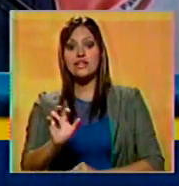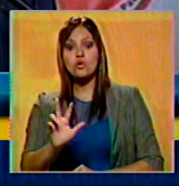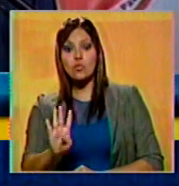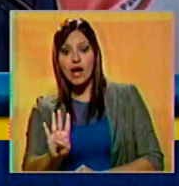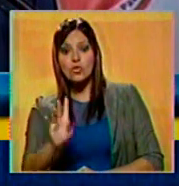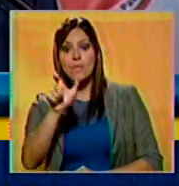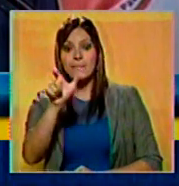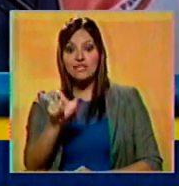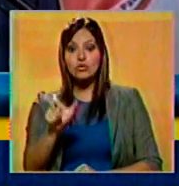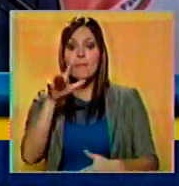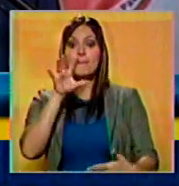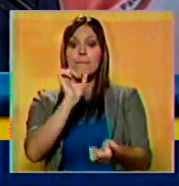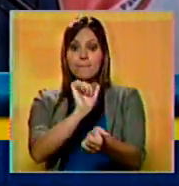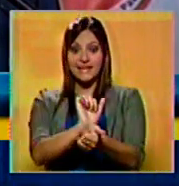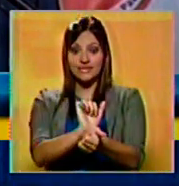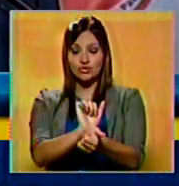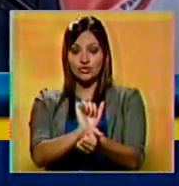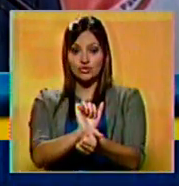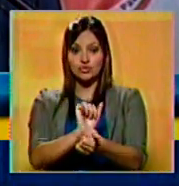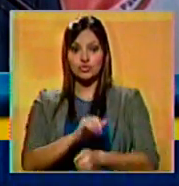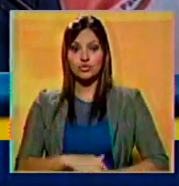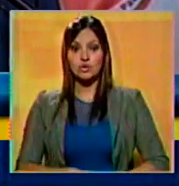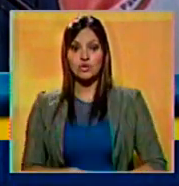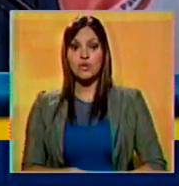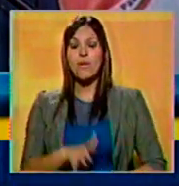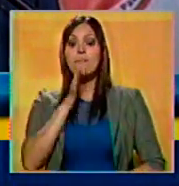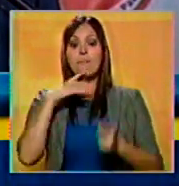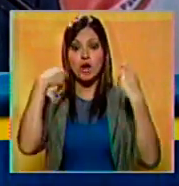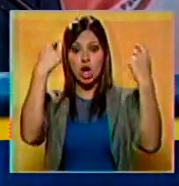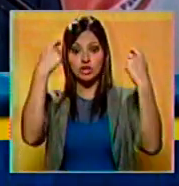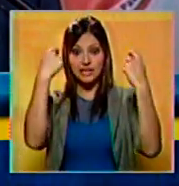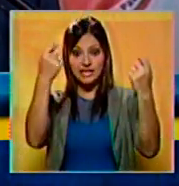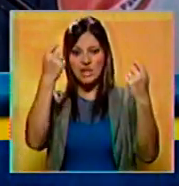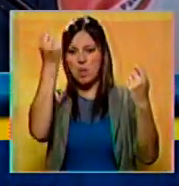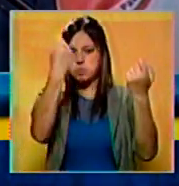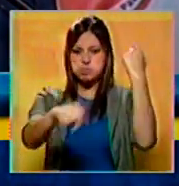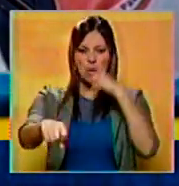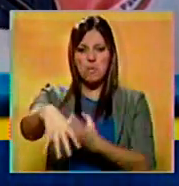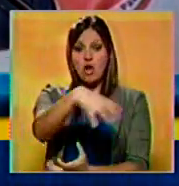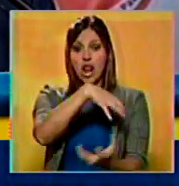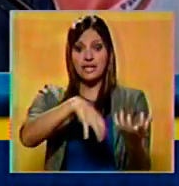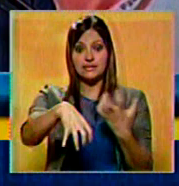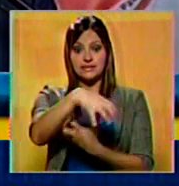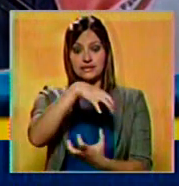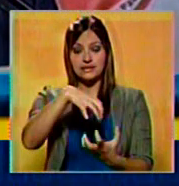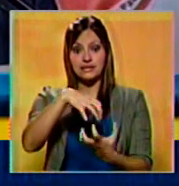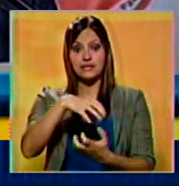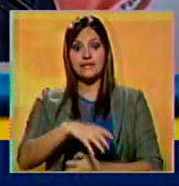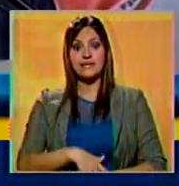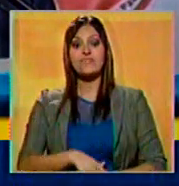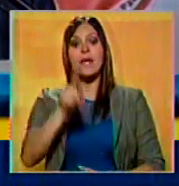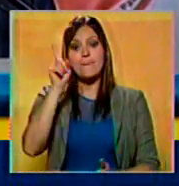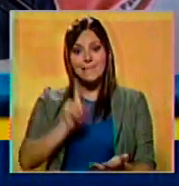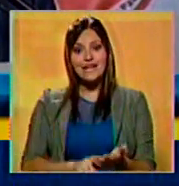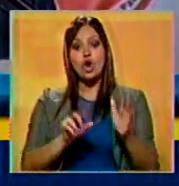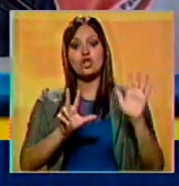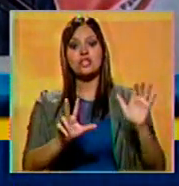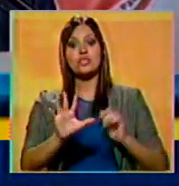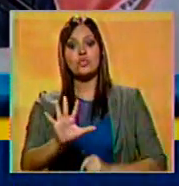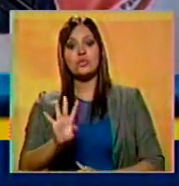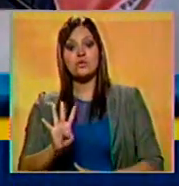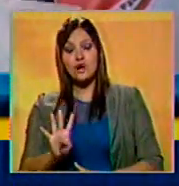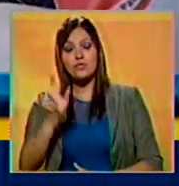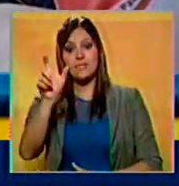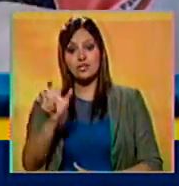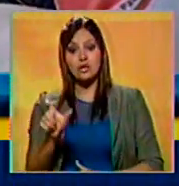1.854 personas aprehendidas por protestar de manera violenta. Y de esas 1.854